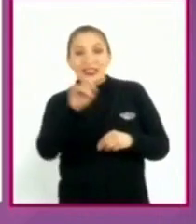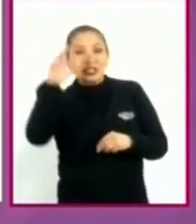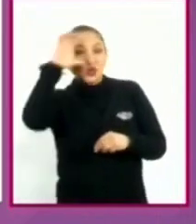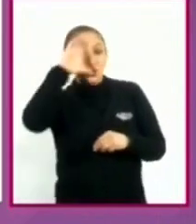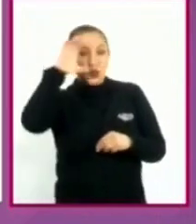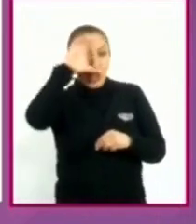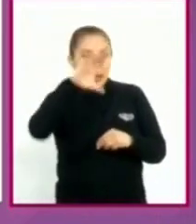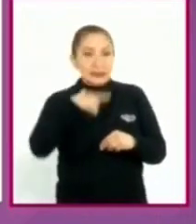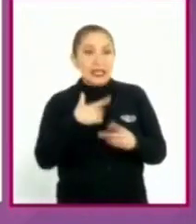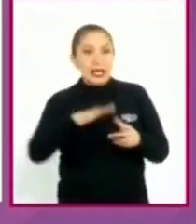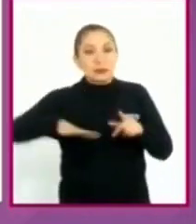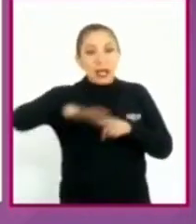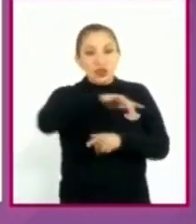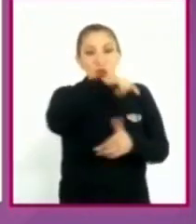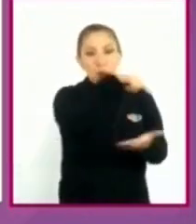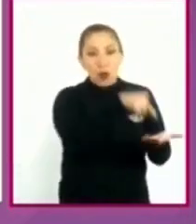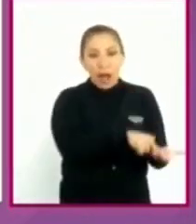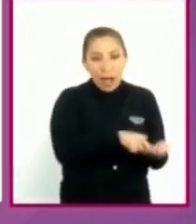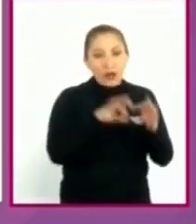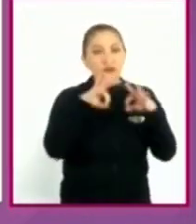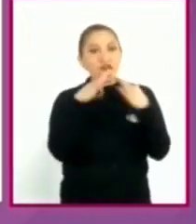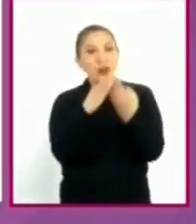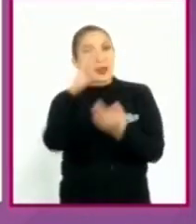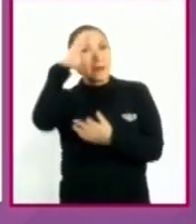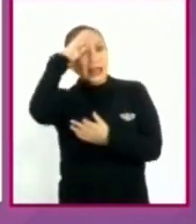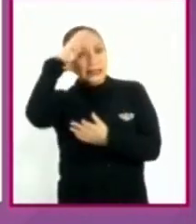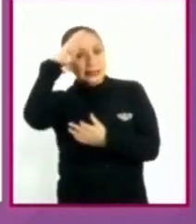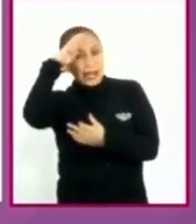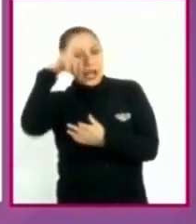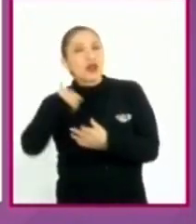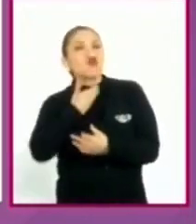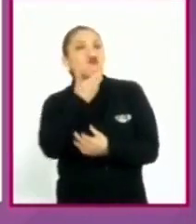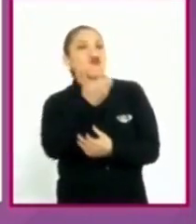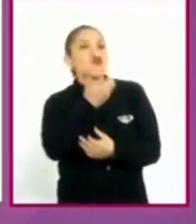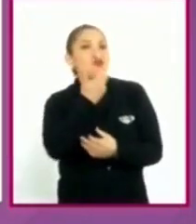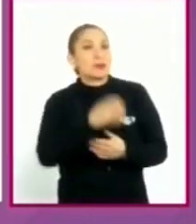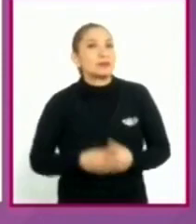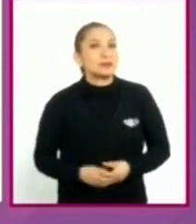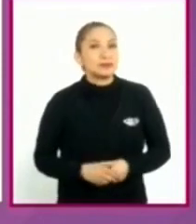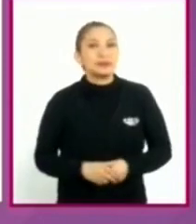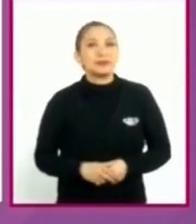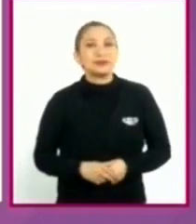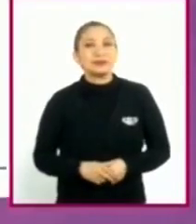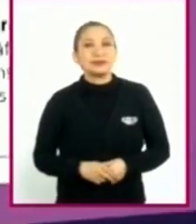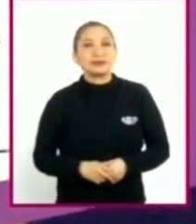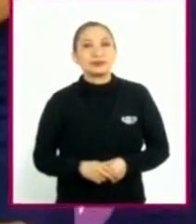culturales, espacio geográfico, formas de pensar, costumbres.